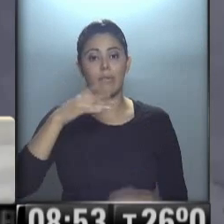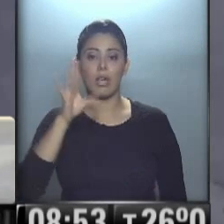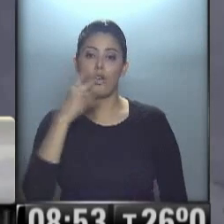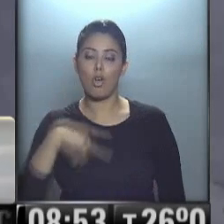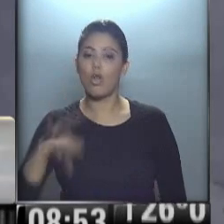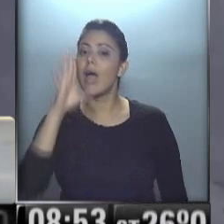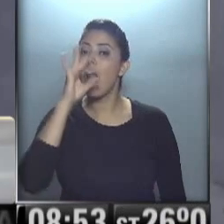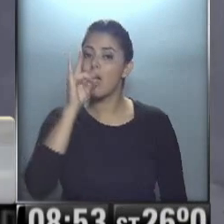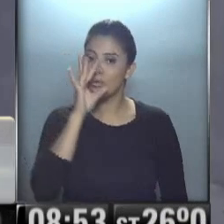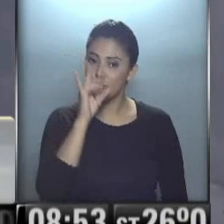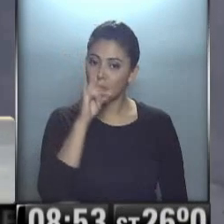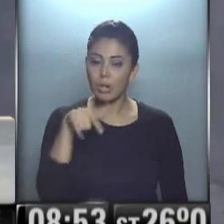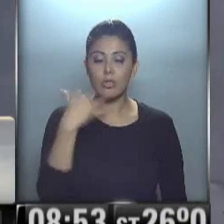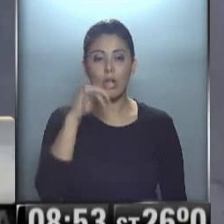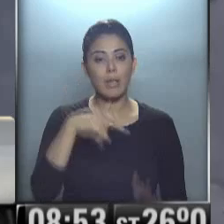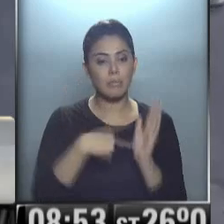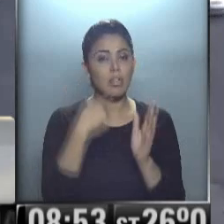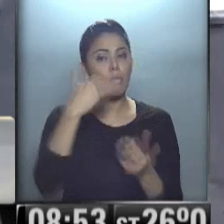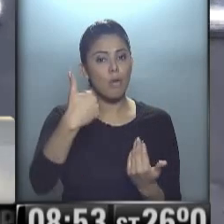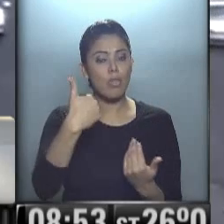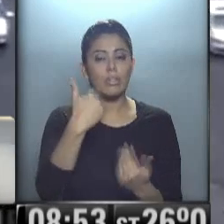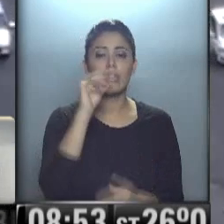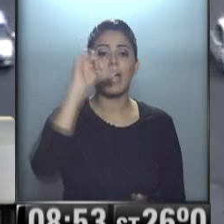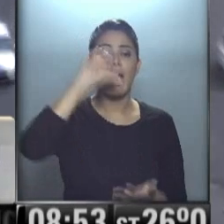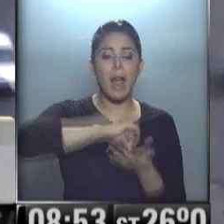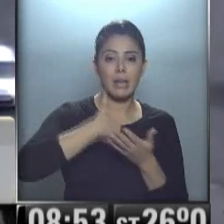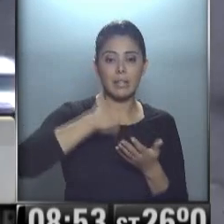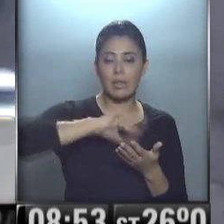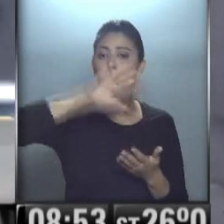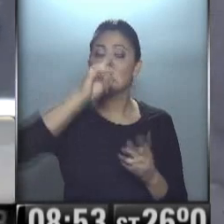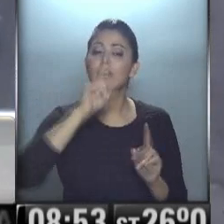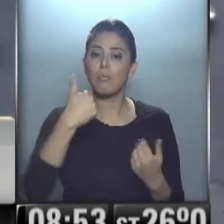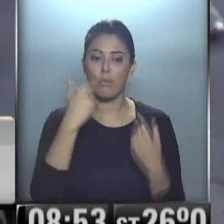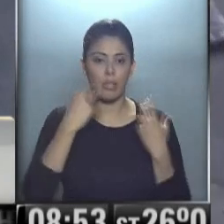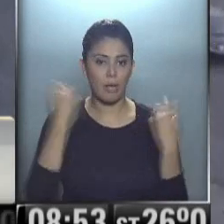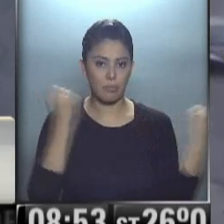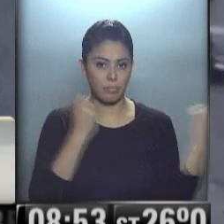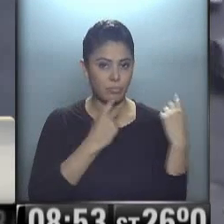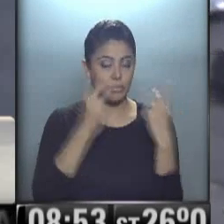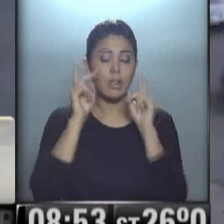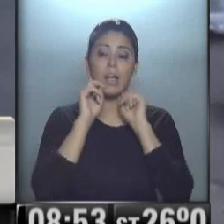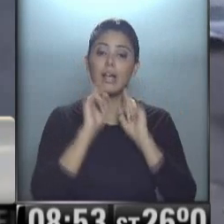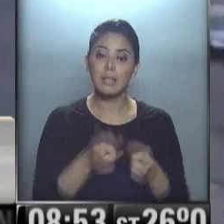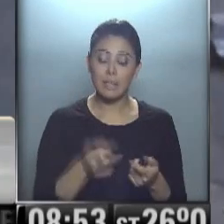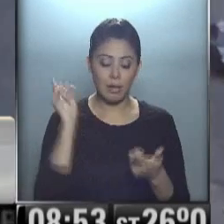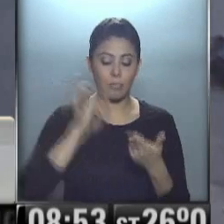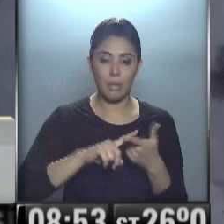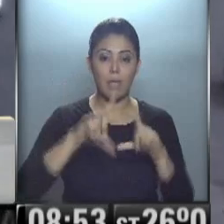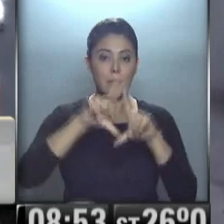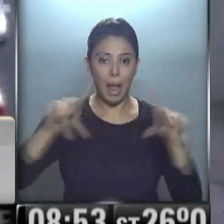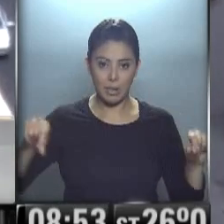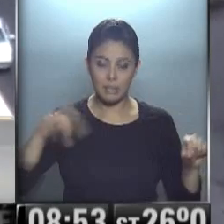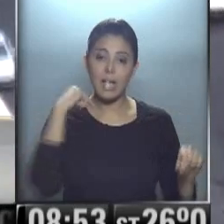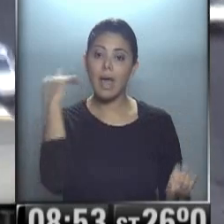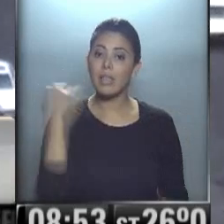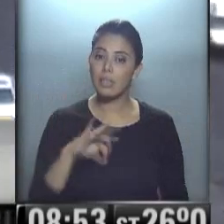verifica, le permite circular dentro y fuera del país. Además también la baliza tiene que